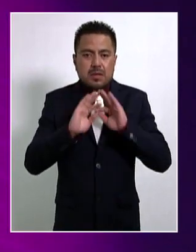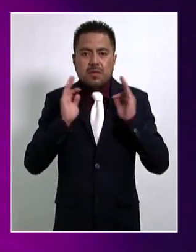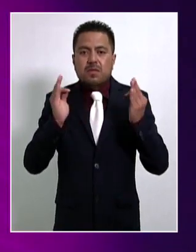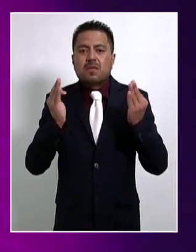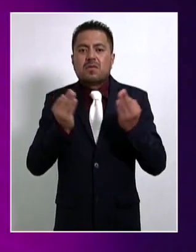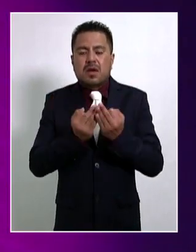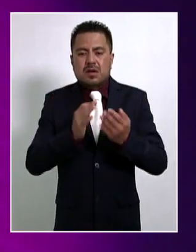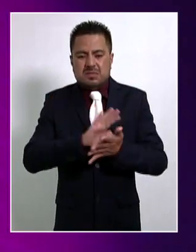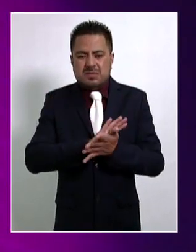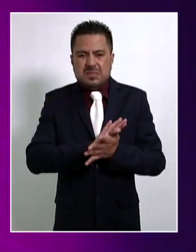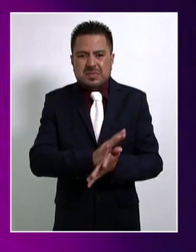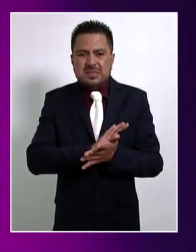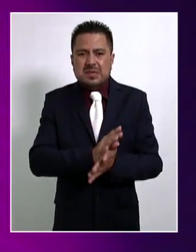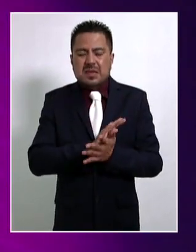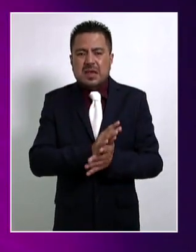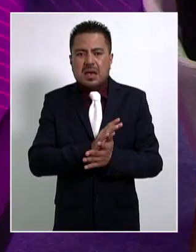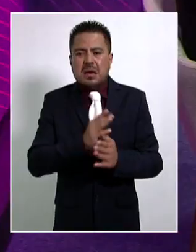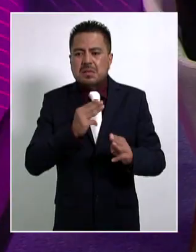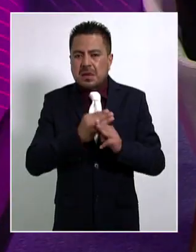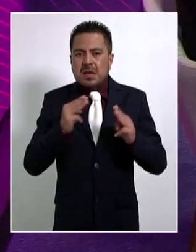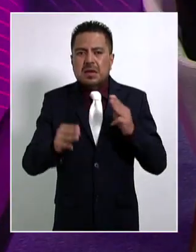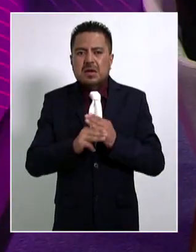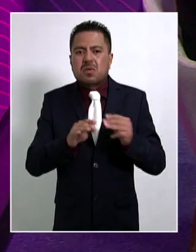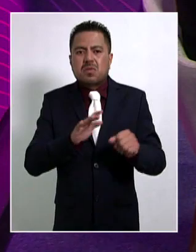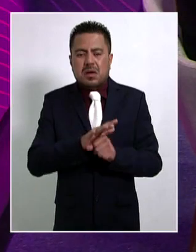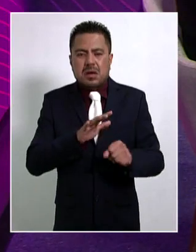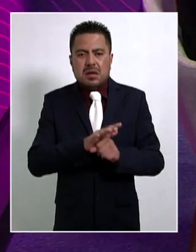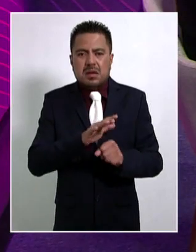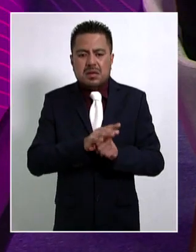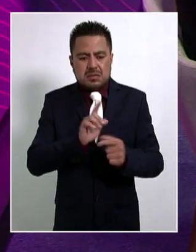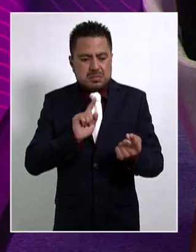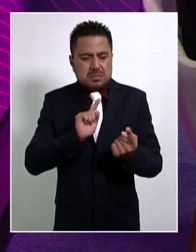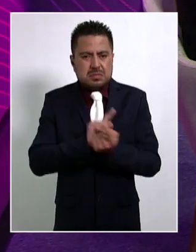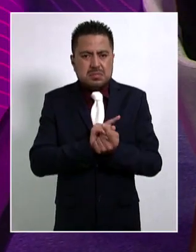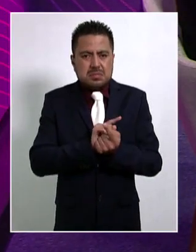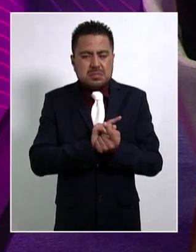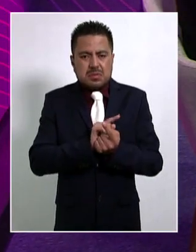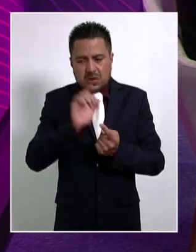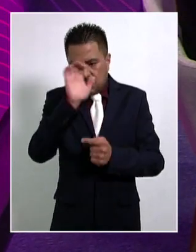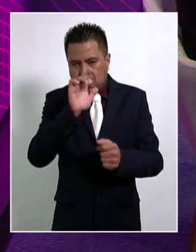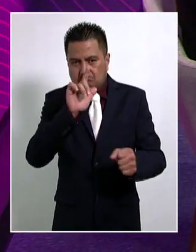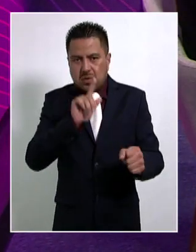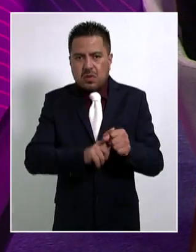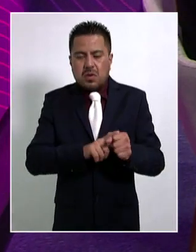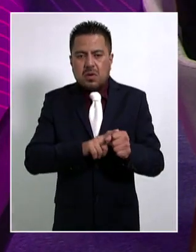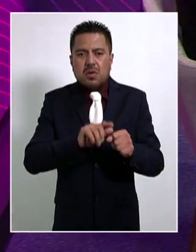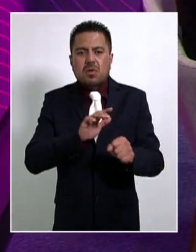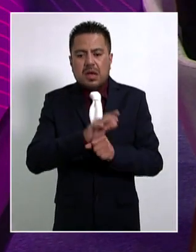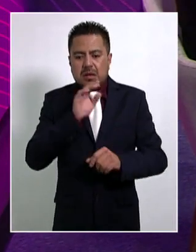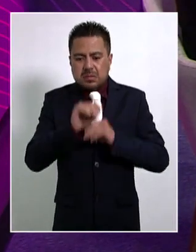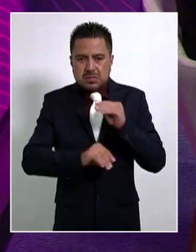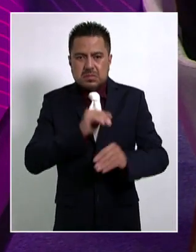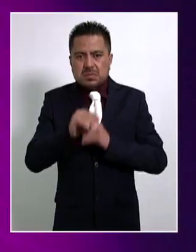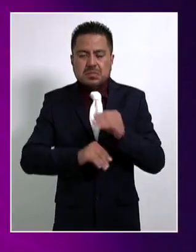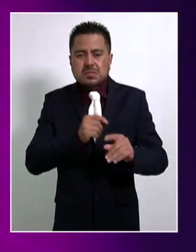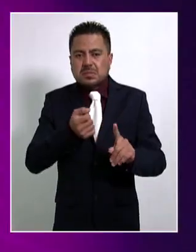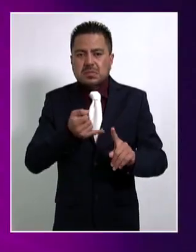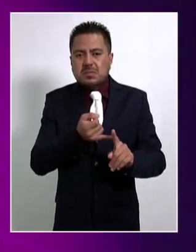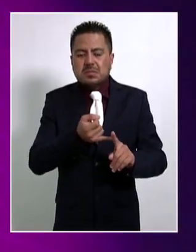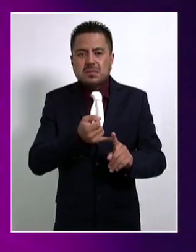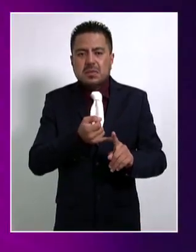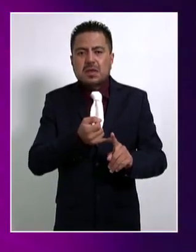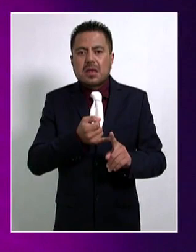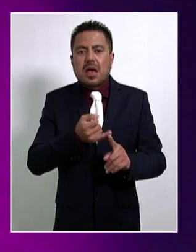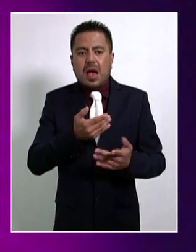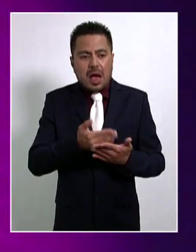de discriminación que se materializa en cuestiones directas, en cuestiones culturales y en cuestiones estructurales,